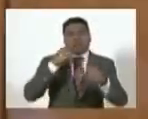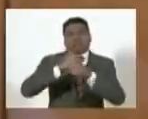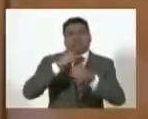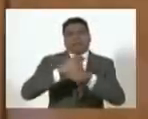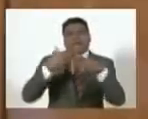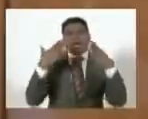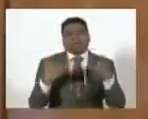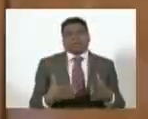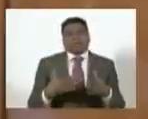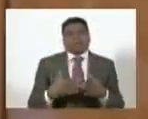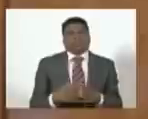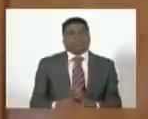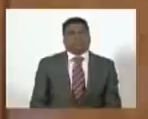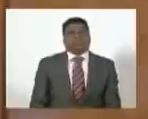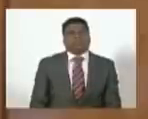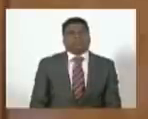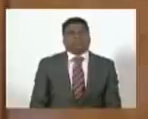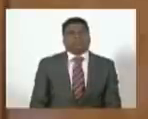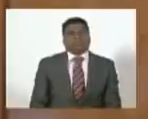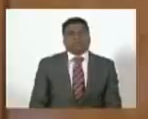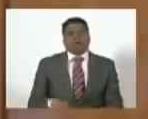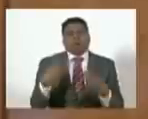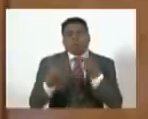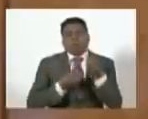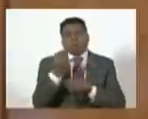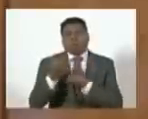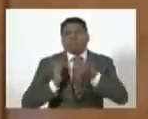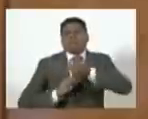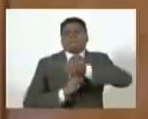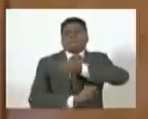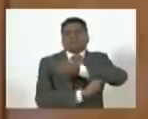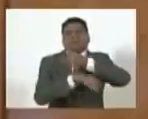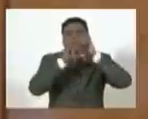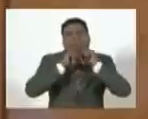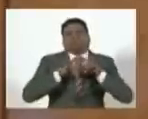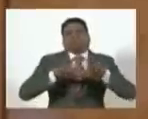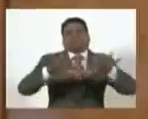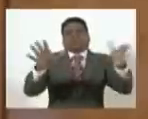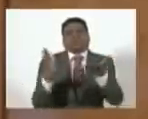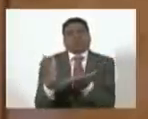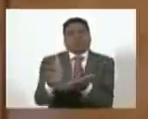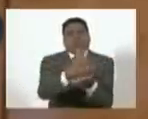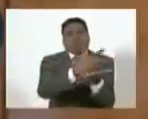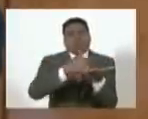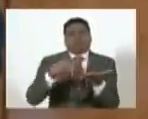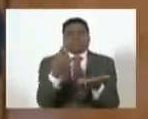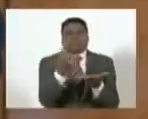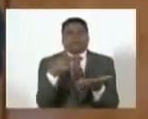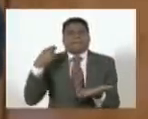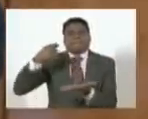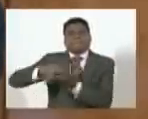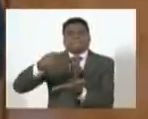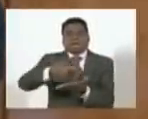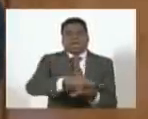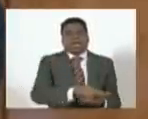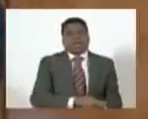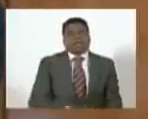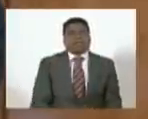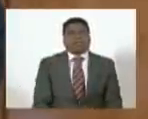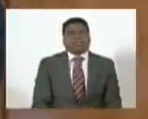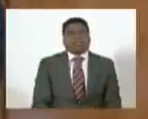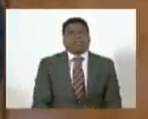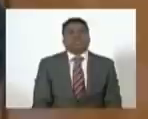trabajadoras y también como base de ampliación de la recaudación para que paguen más los